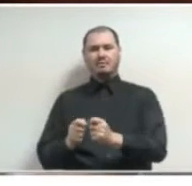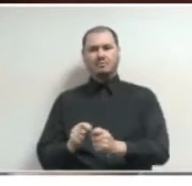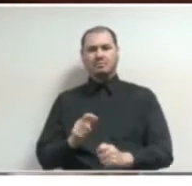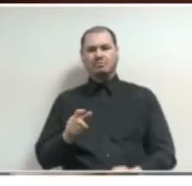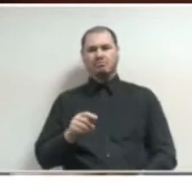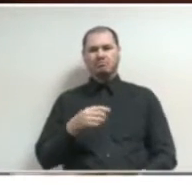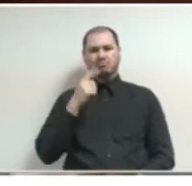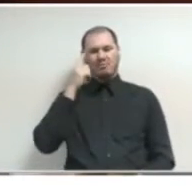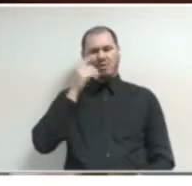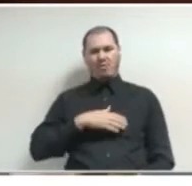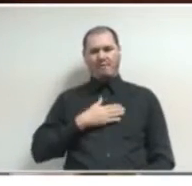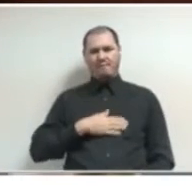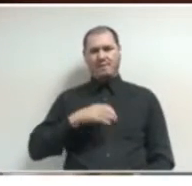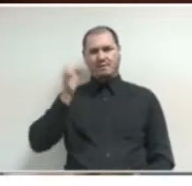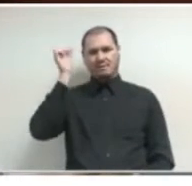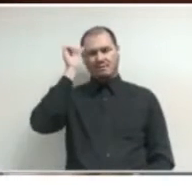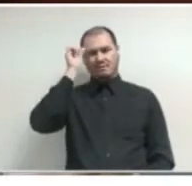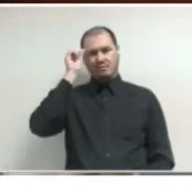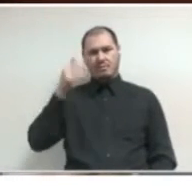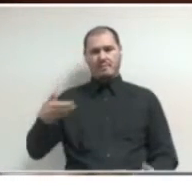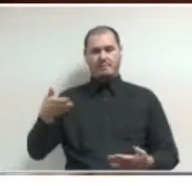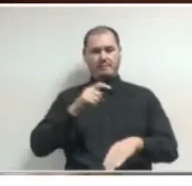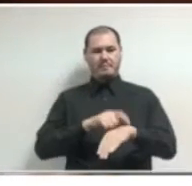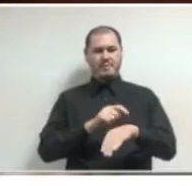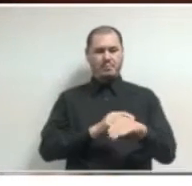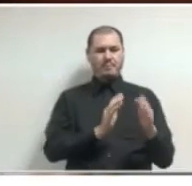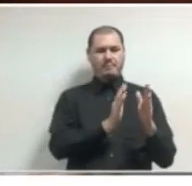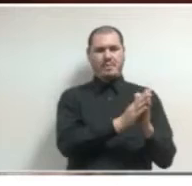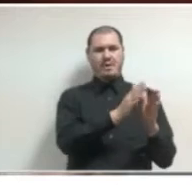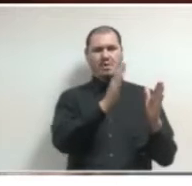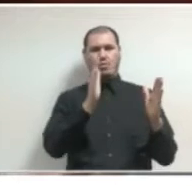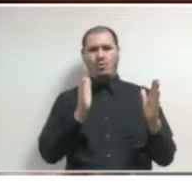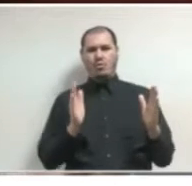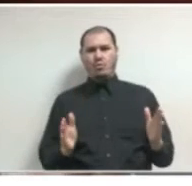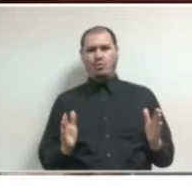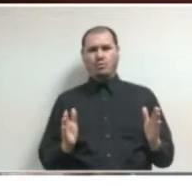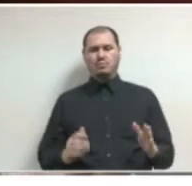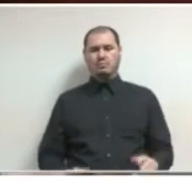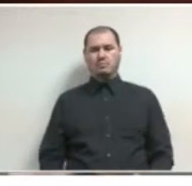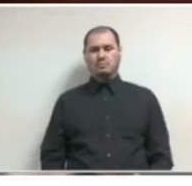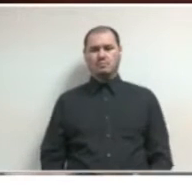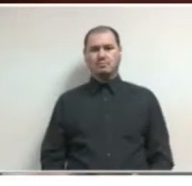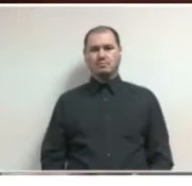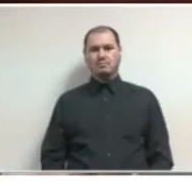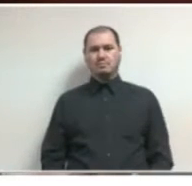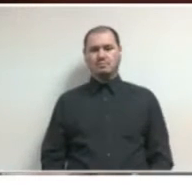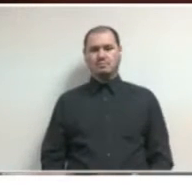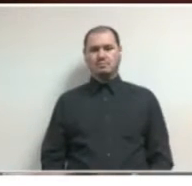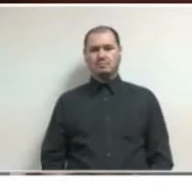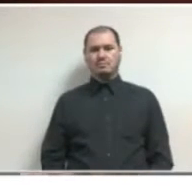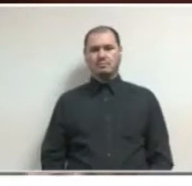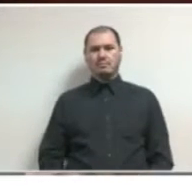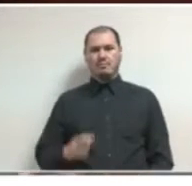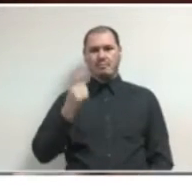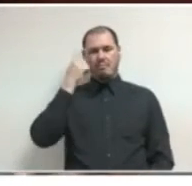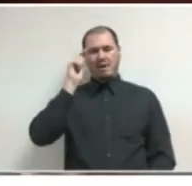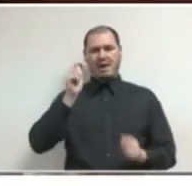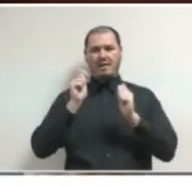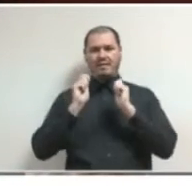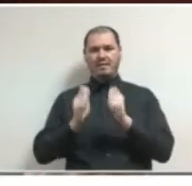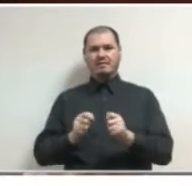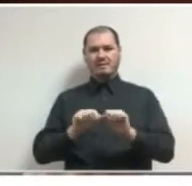cosa. Significa que tenía un periodo de tiempo. Confirmación y si no habré cojado tenía tiempo, curí. De designación. Ya hecho peo ya